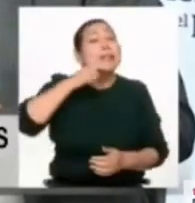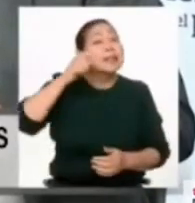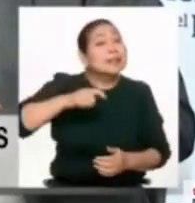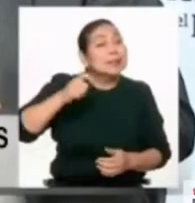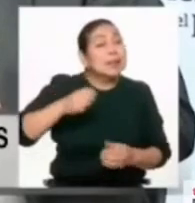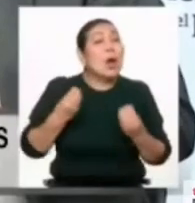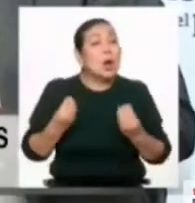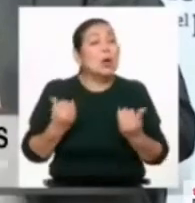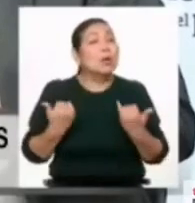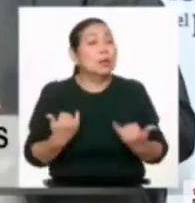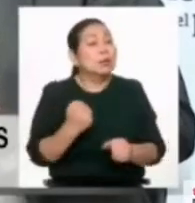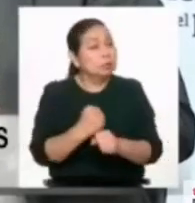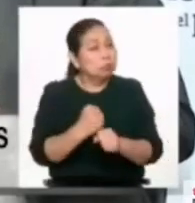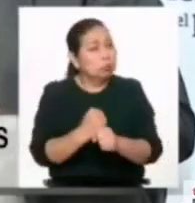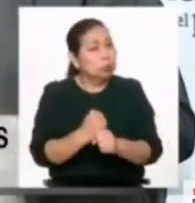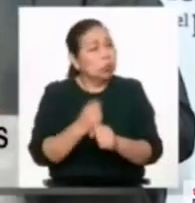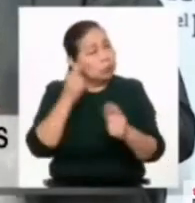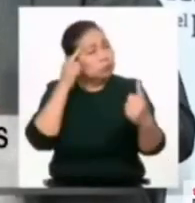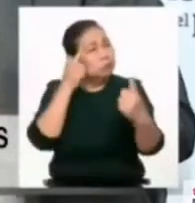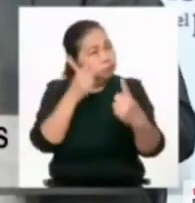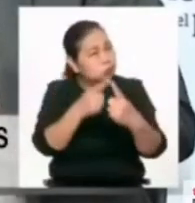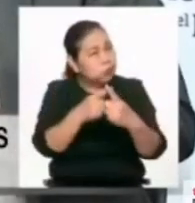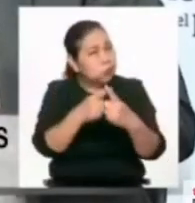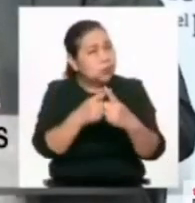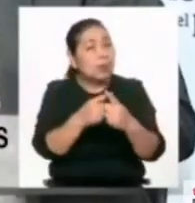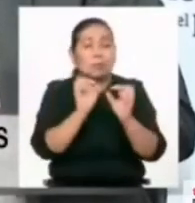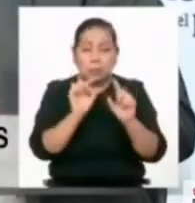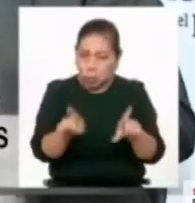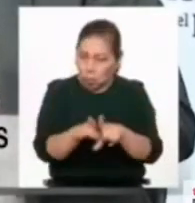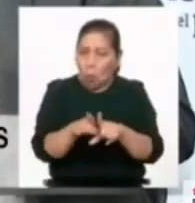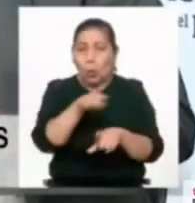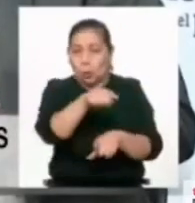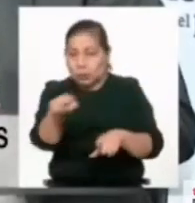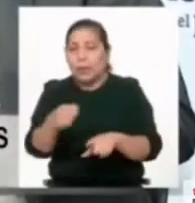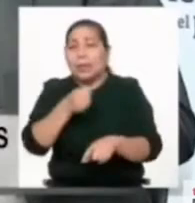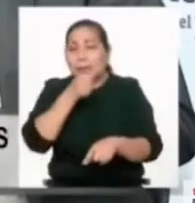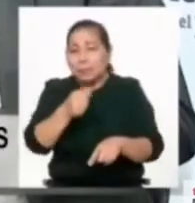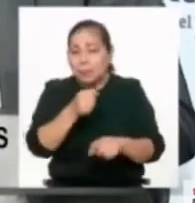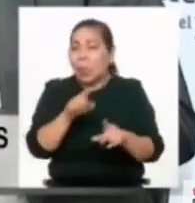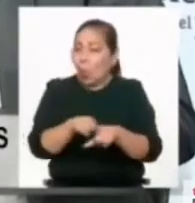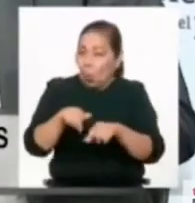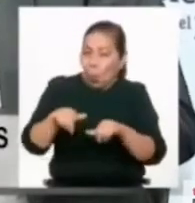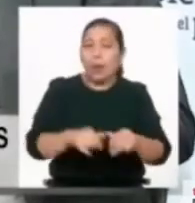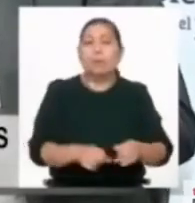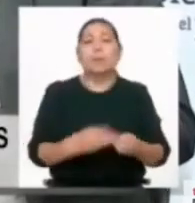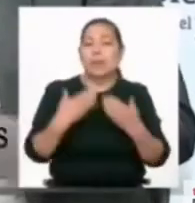Necesitamos, así como estamos trabajando de manera objetiva, una prensa también objetiva. Muchas gracias.